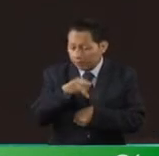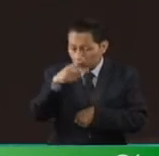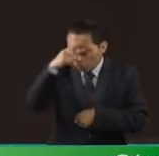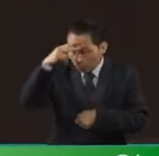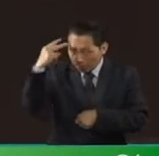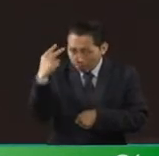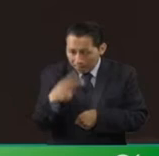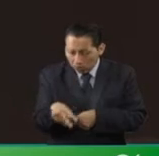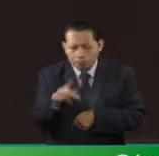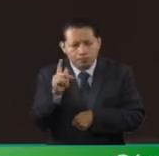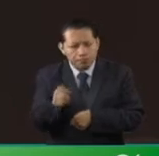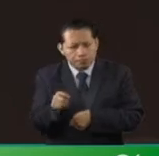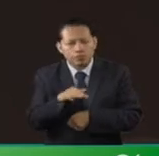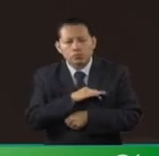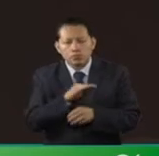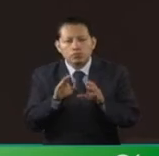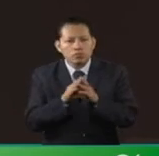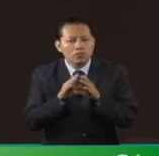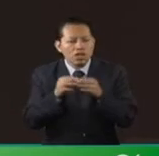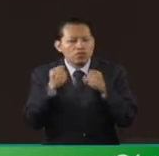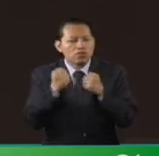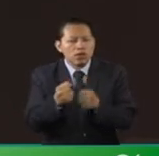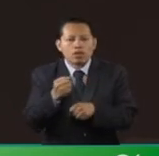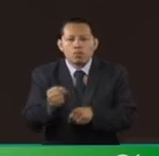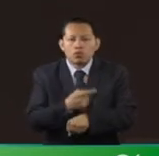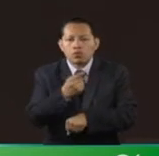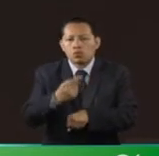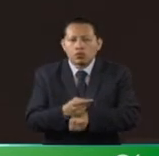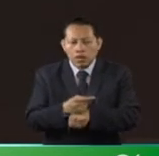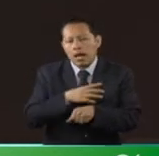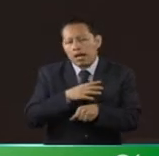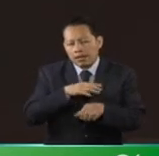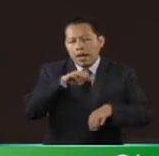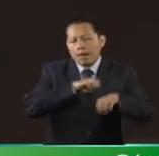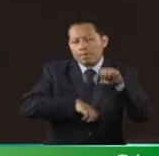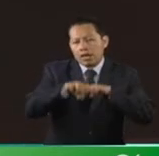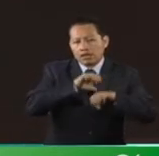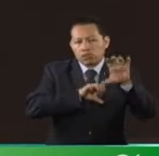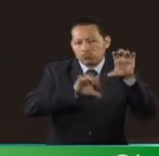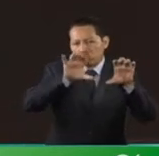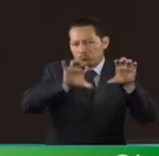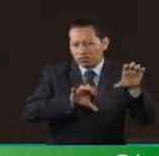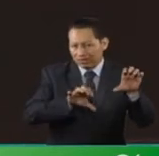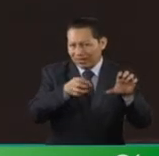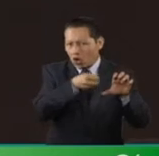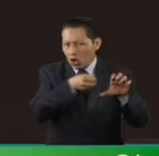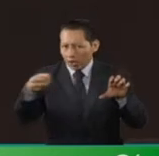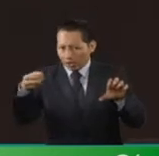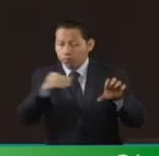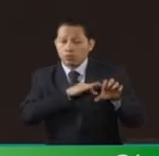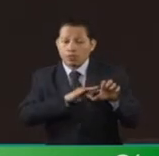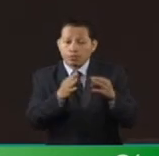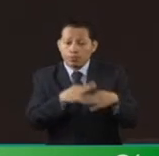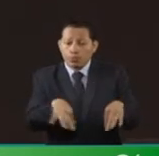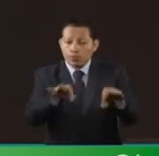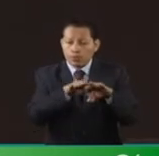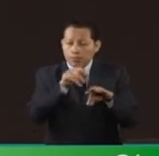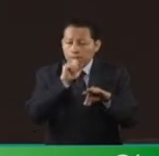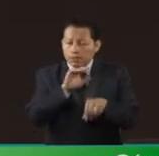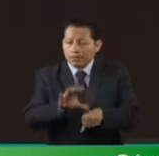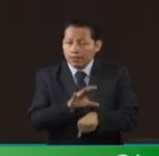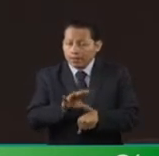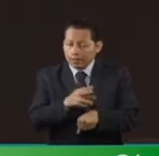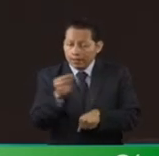nuestro México, se enfrenta en la inmensa oportunidad del nearshoring, el cual demanda de certidumbre en el sector